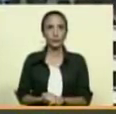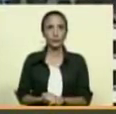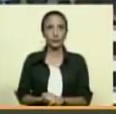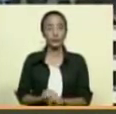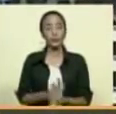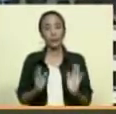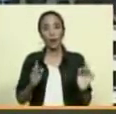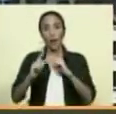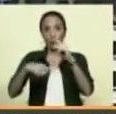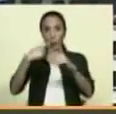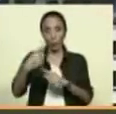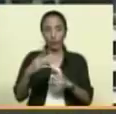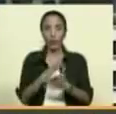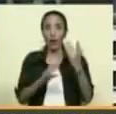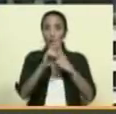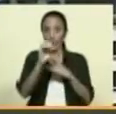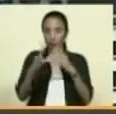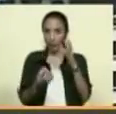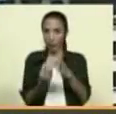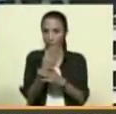Después del 20 de mayo, Barina,